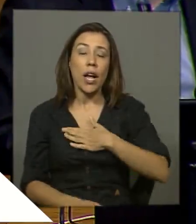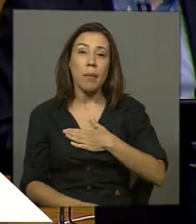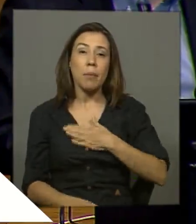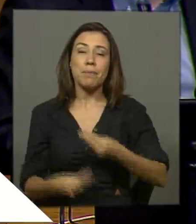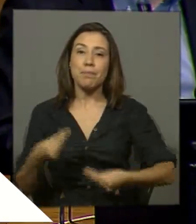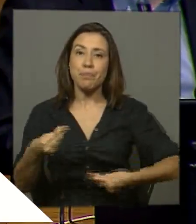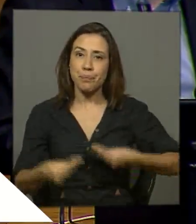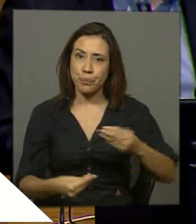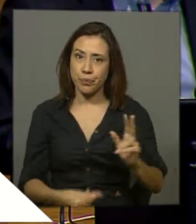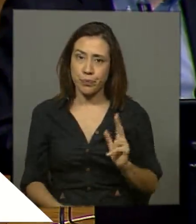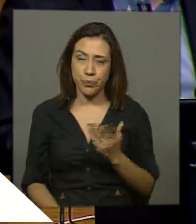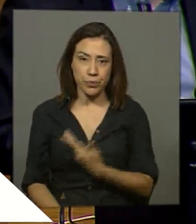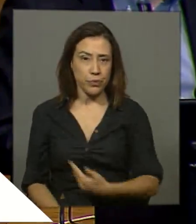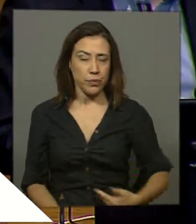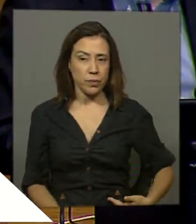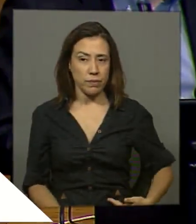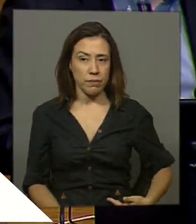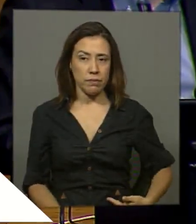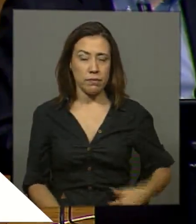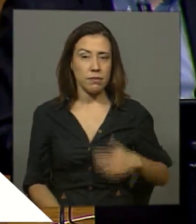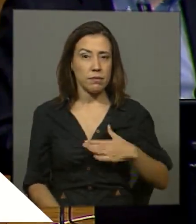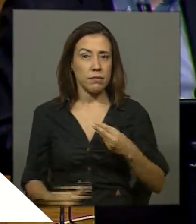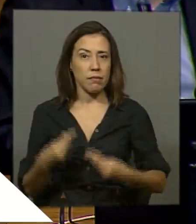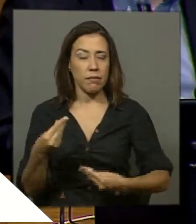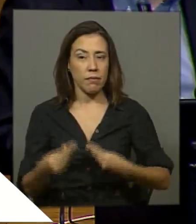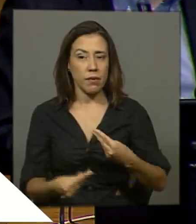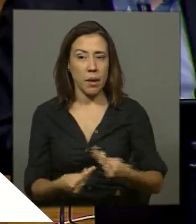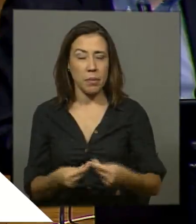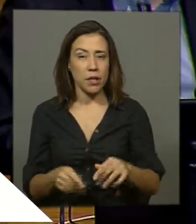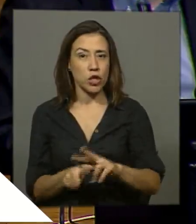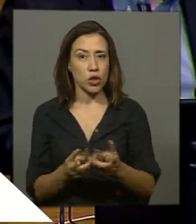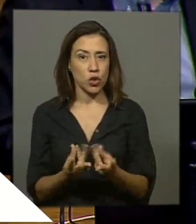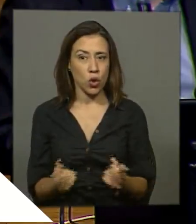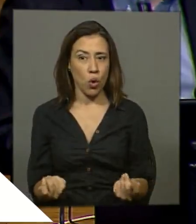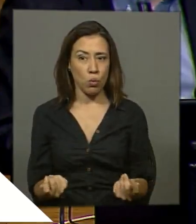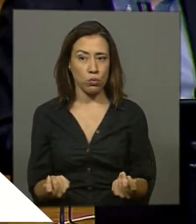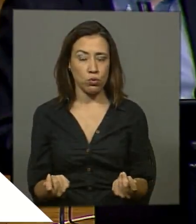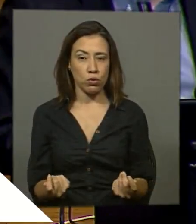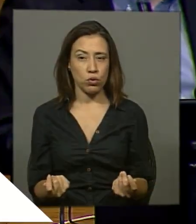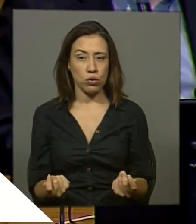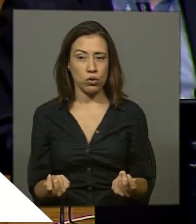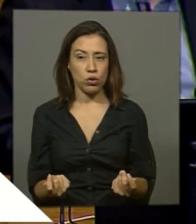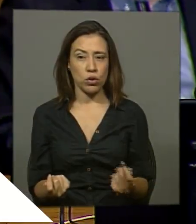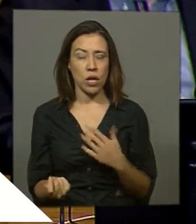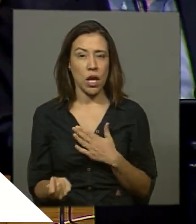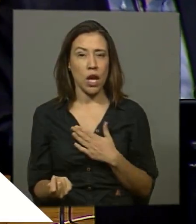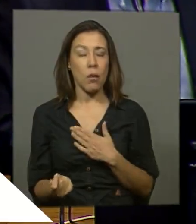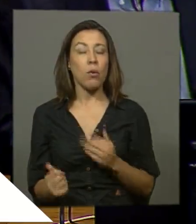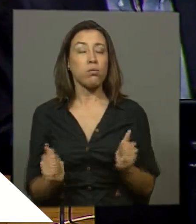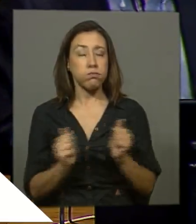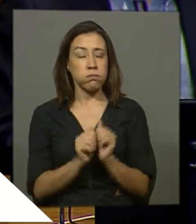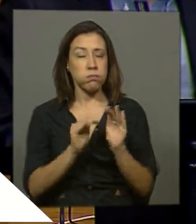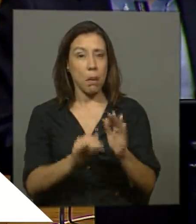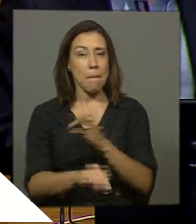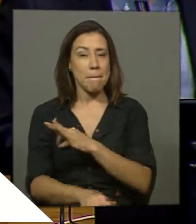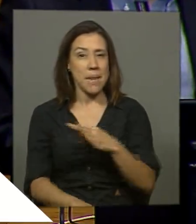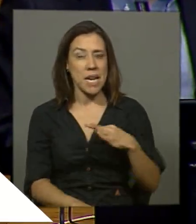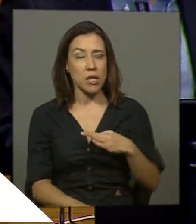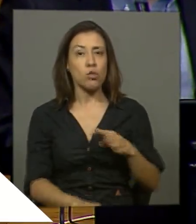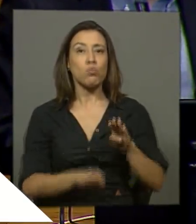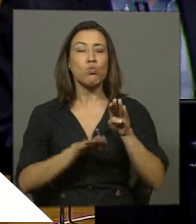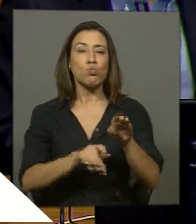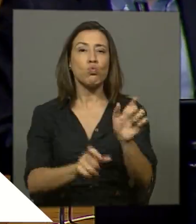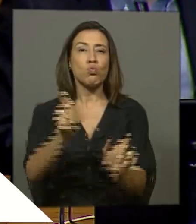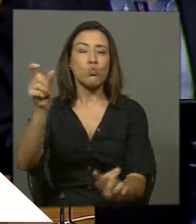aportar señor presidente queremos aportar a esta solución queremos estar con el ministro y queremos apoyar a